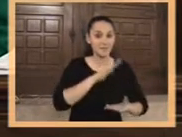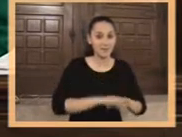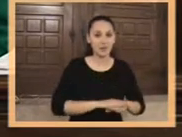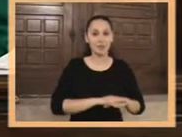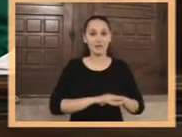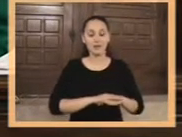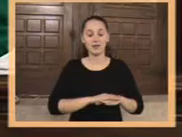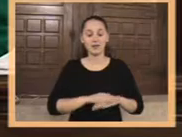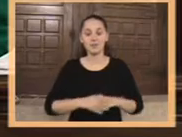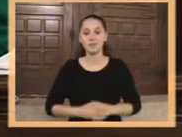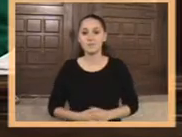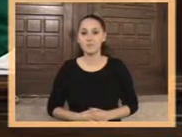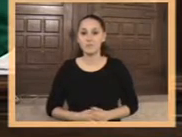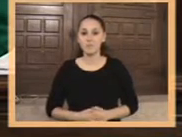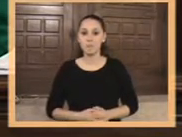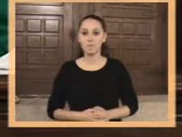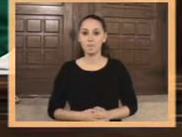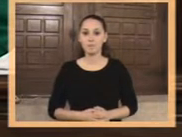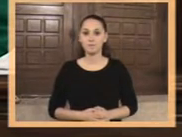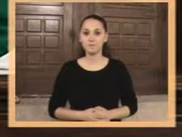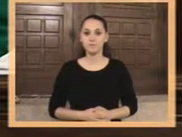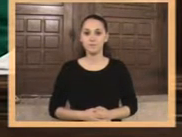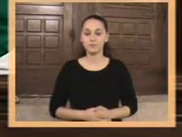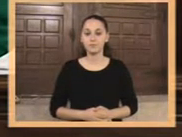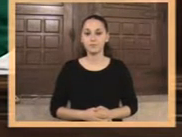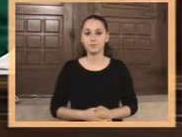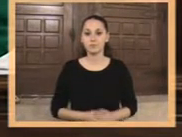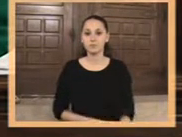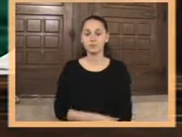usted denominarlo. En aras al acuerdo,